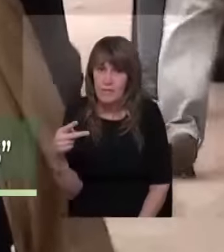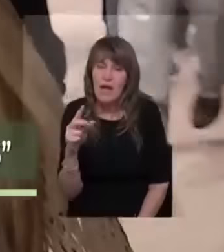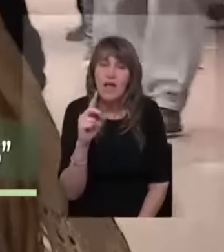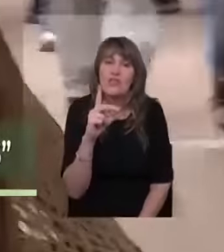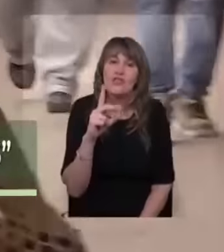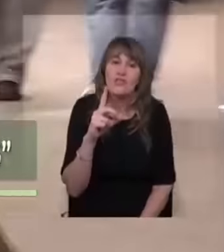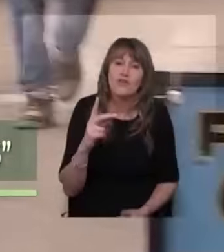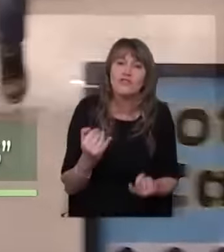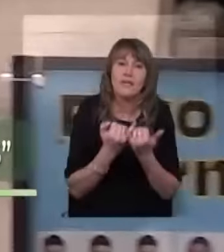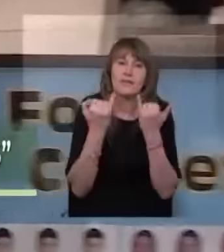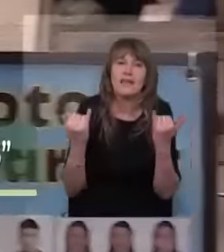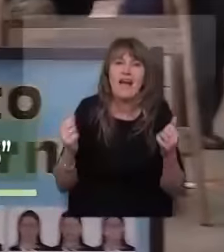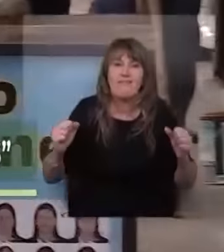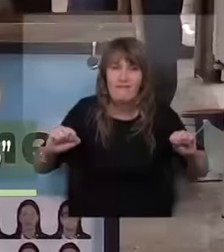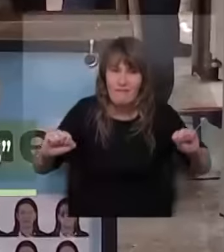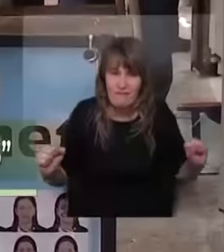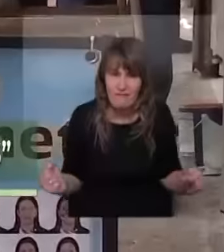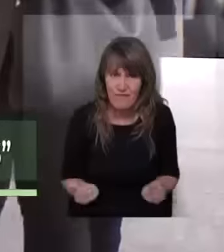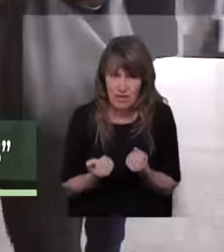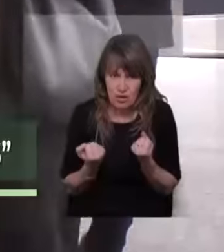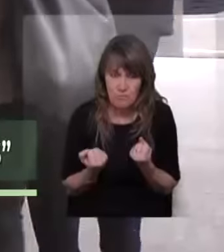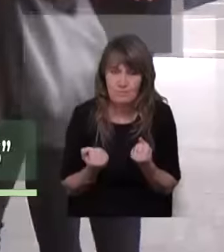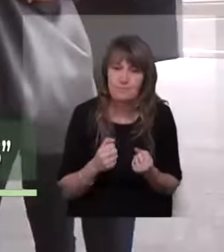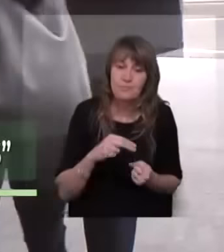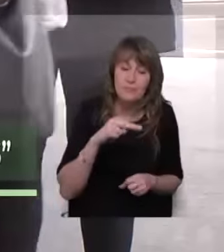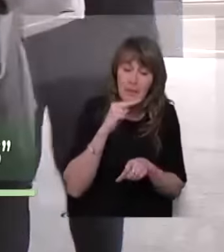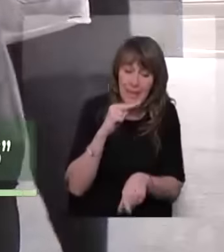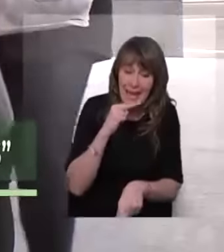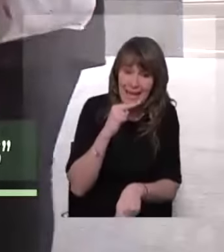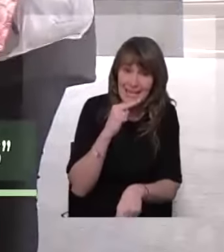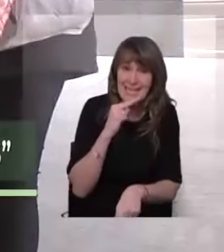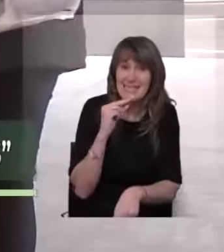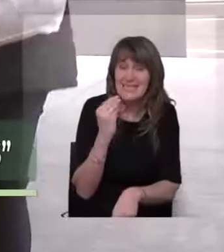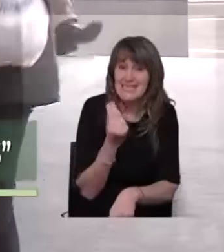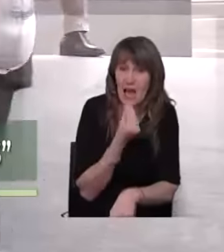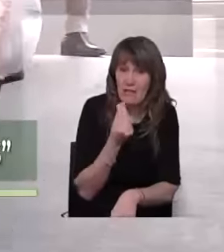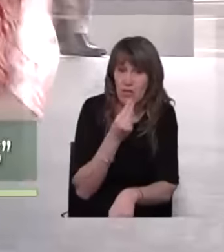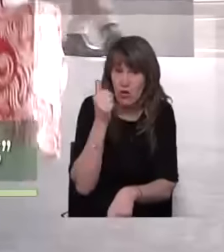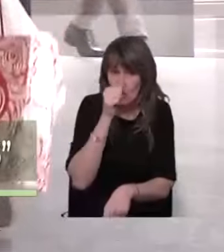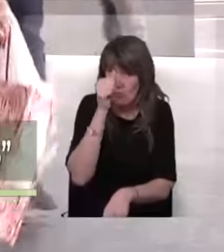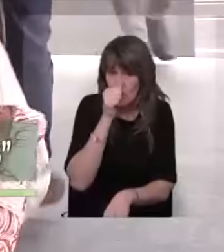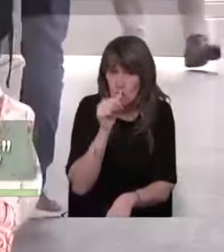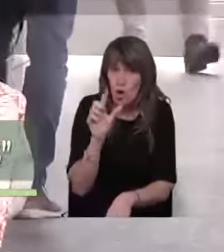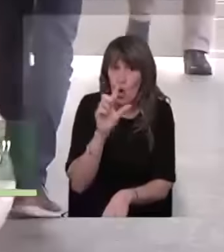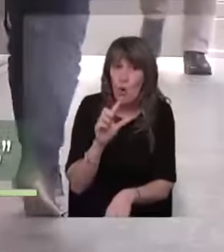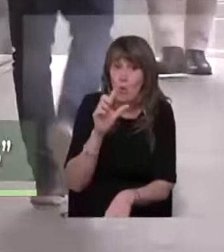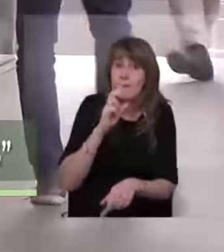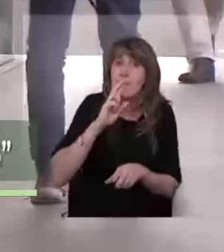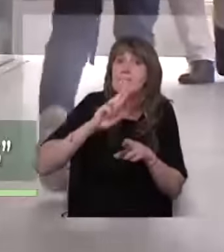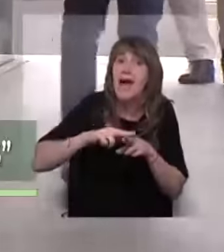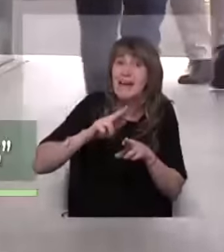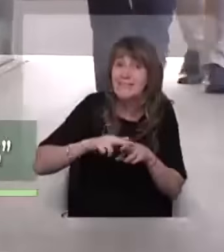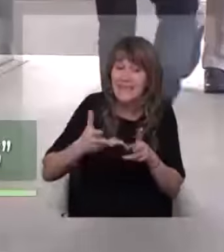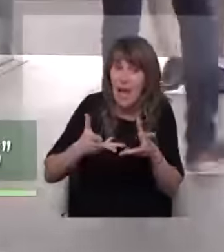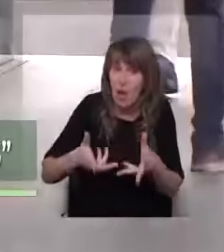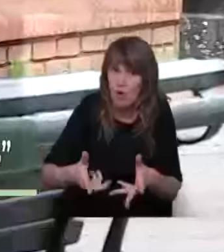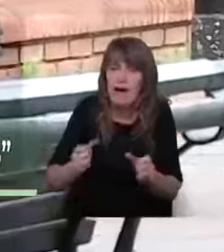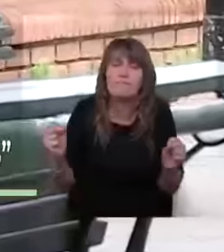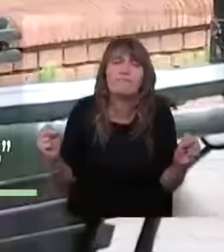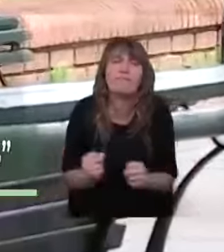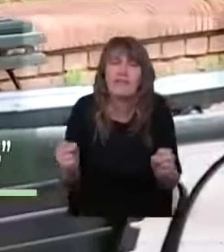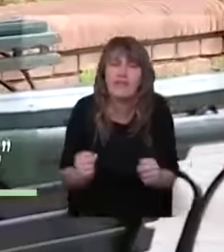frío y eh lo más intenso va a ser entre el viernes y el martes y es por eso que el inumet ha emitido ido esa ese aviso de ola de frío